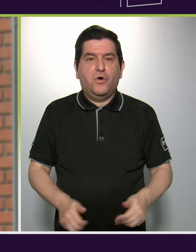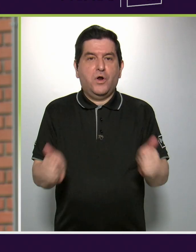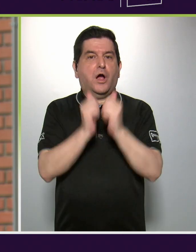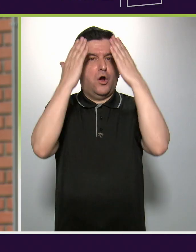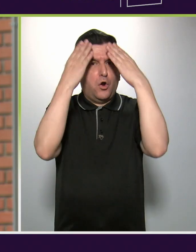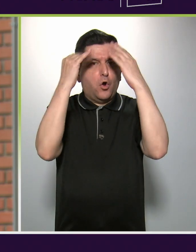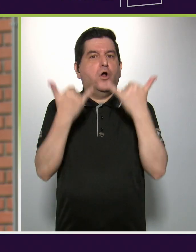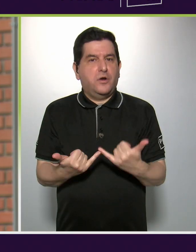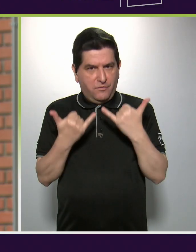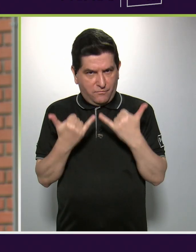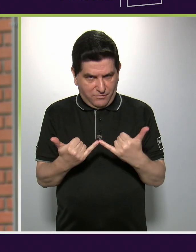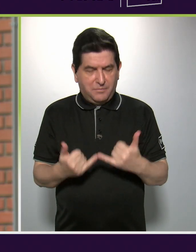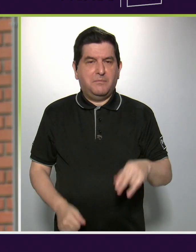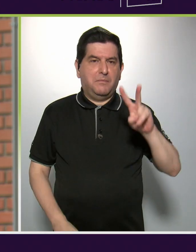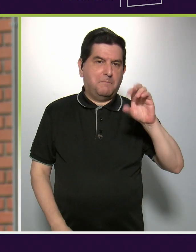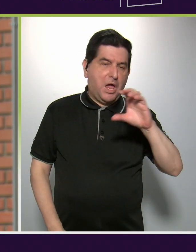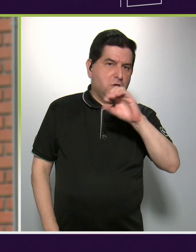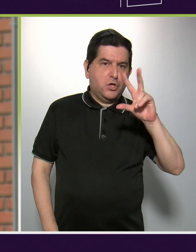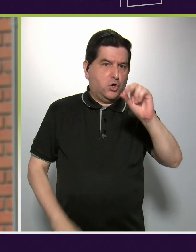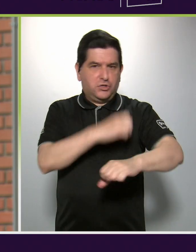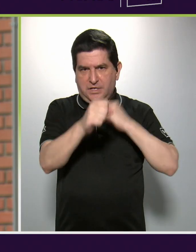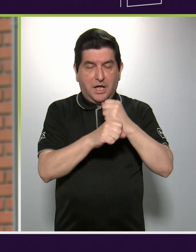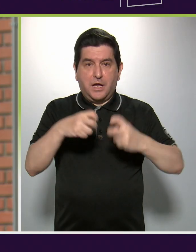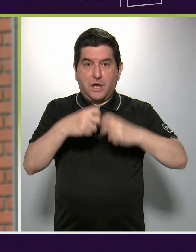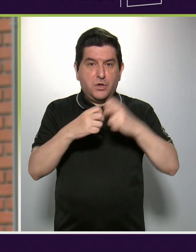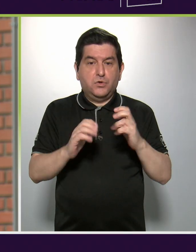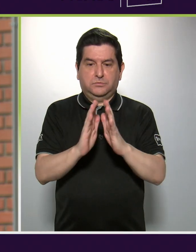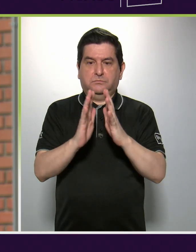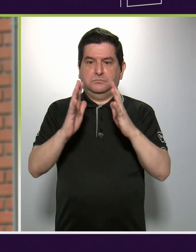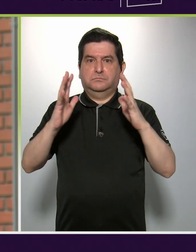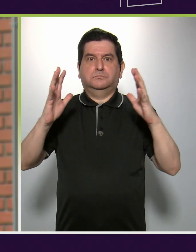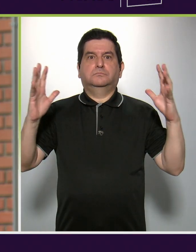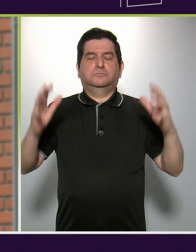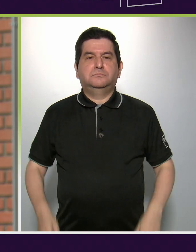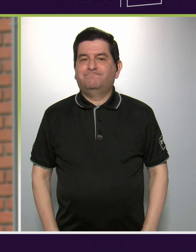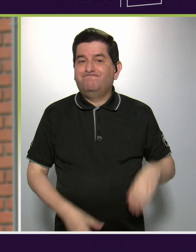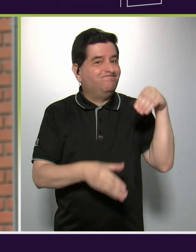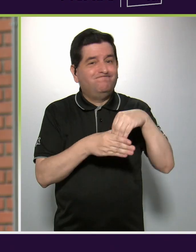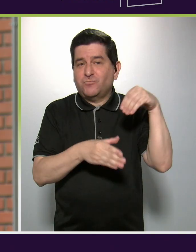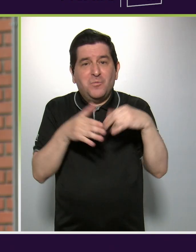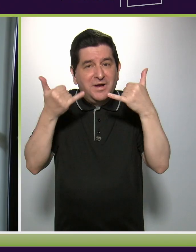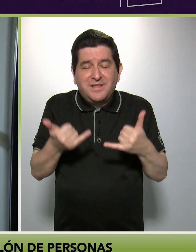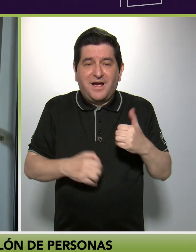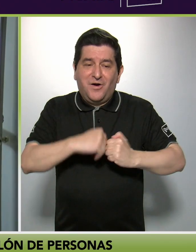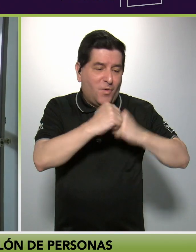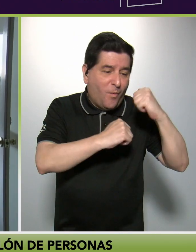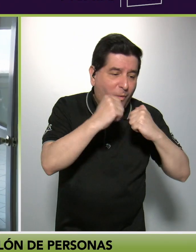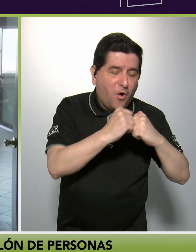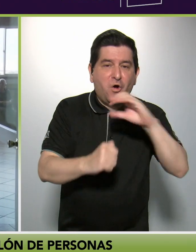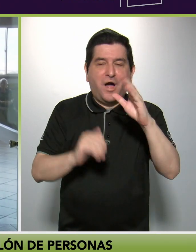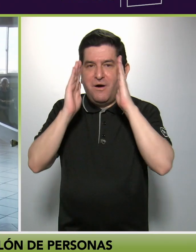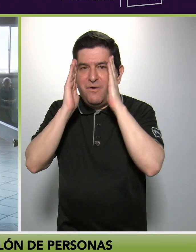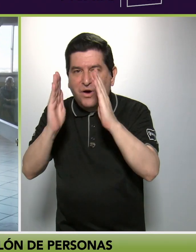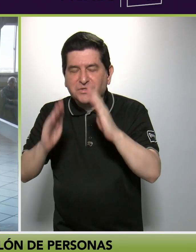información que ya tenemos, dentro de 20, 30 años la problemática va a ser muchísimo mayor. ¿Por qué? Porque no invertimos en infraestructura, porque no invertimos